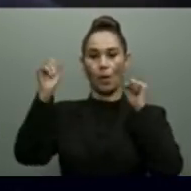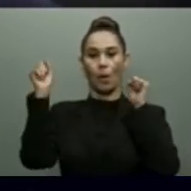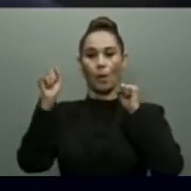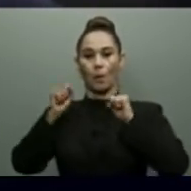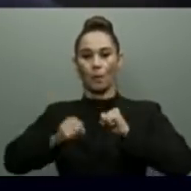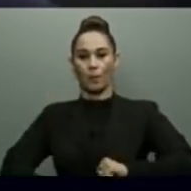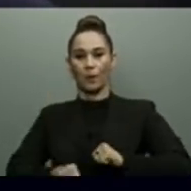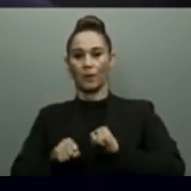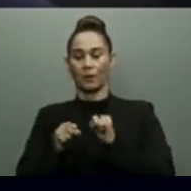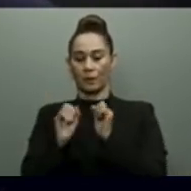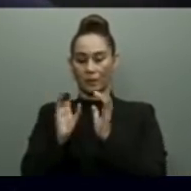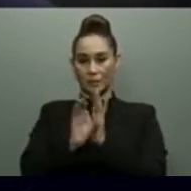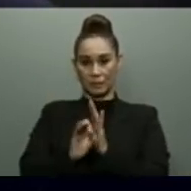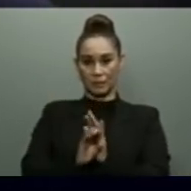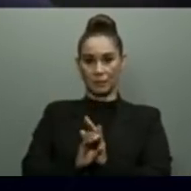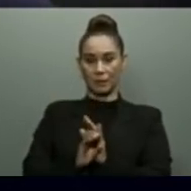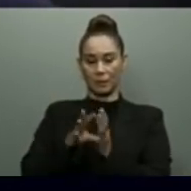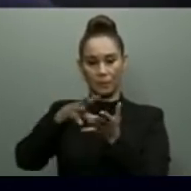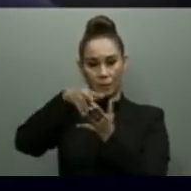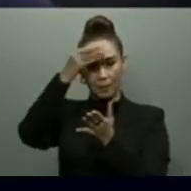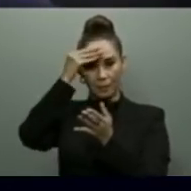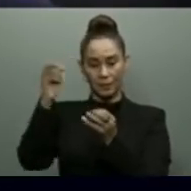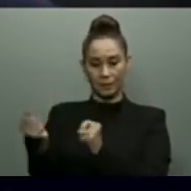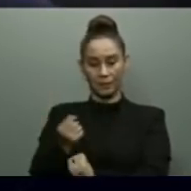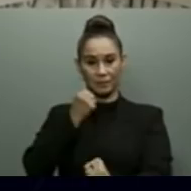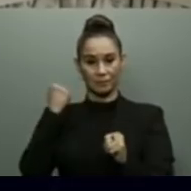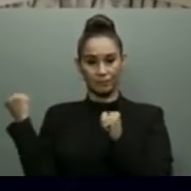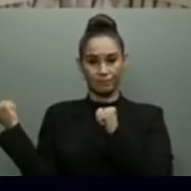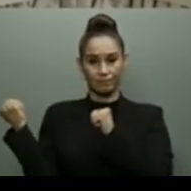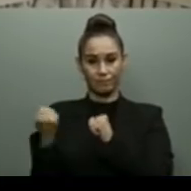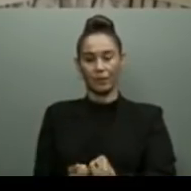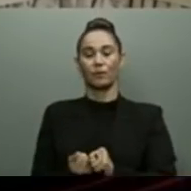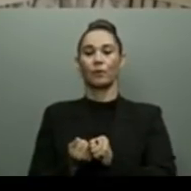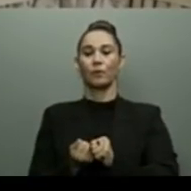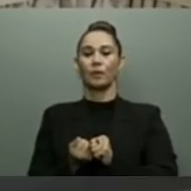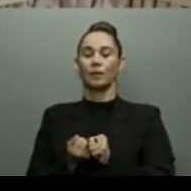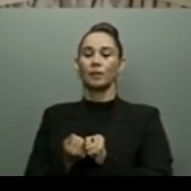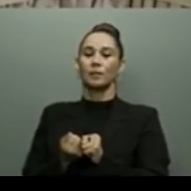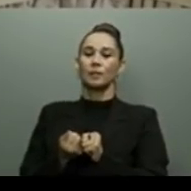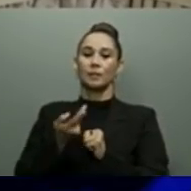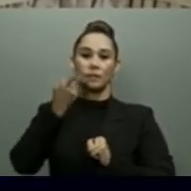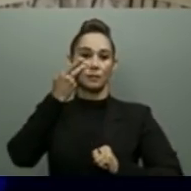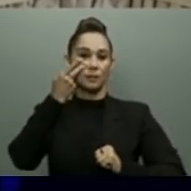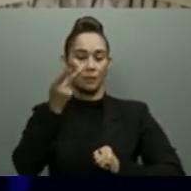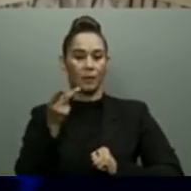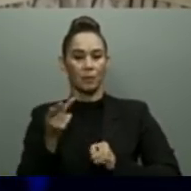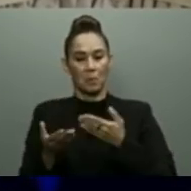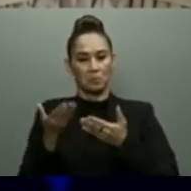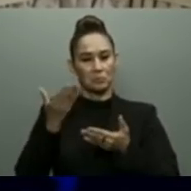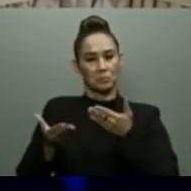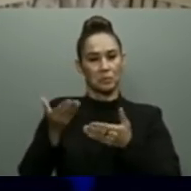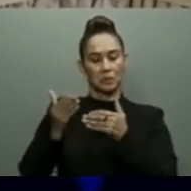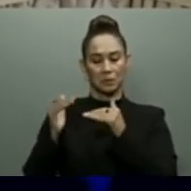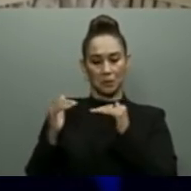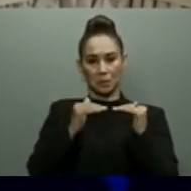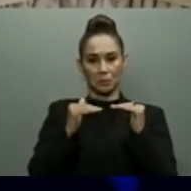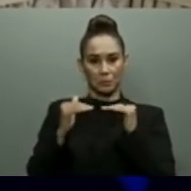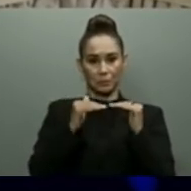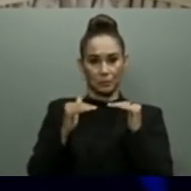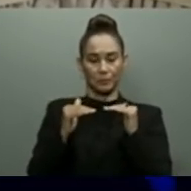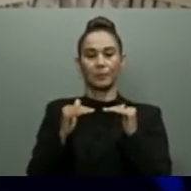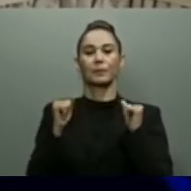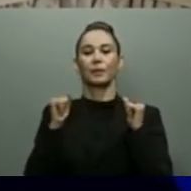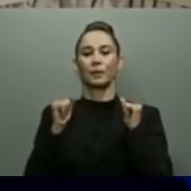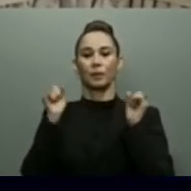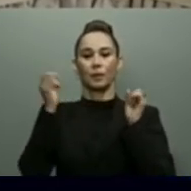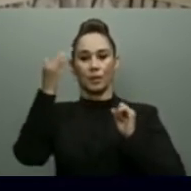poder fortalecer nuestra respuesta ante un posible siniestro o fenómeno de la naturaleza